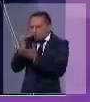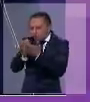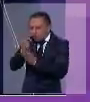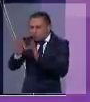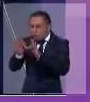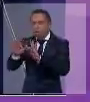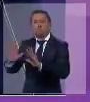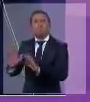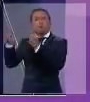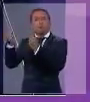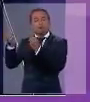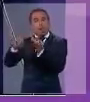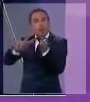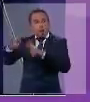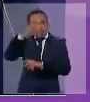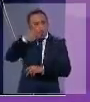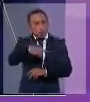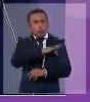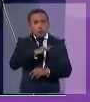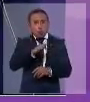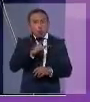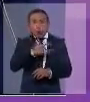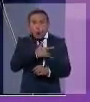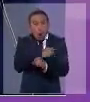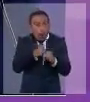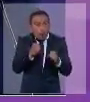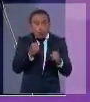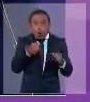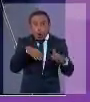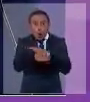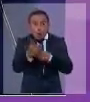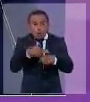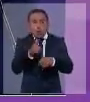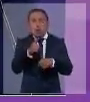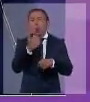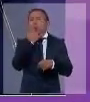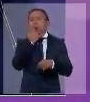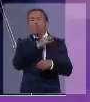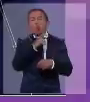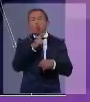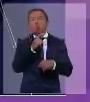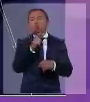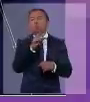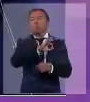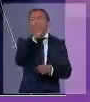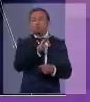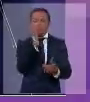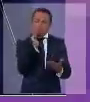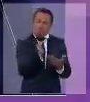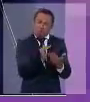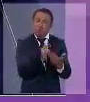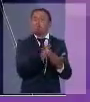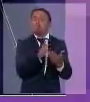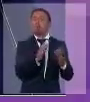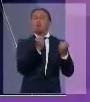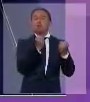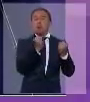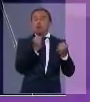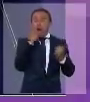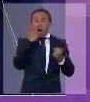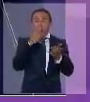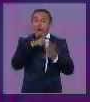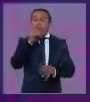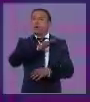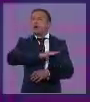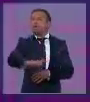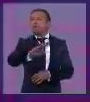funcionando. Usted propone un Instituto Nacional para la Calidad de los Servicios de Salud. ¿Para qué serviría? ¿Cuáles serían sus Serviría propios? Para hacer modificaciones